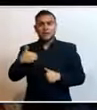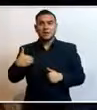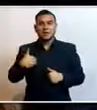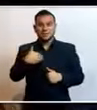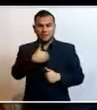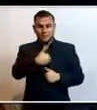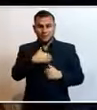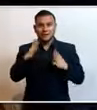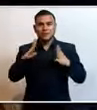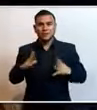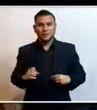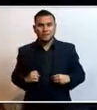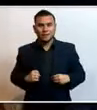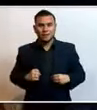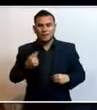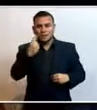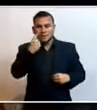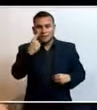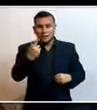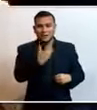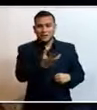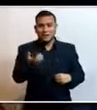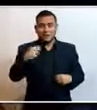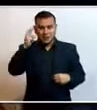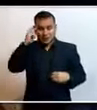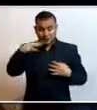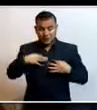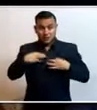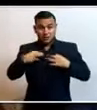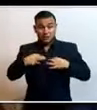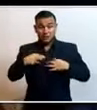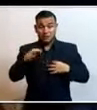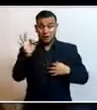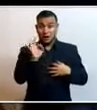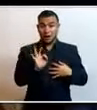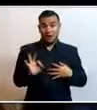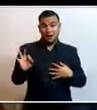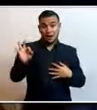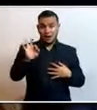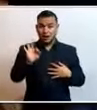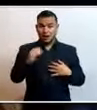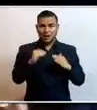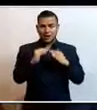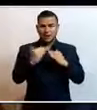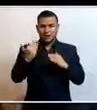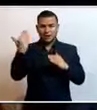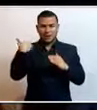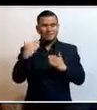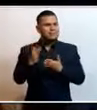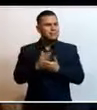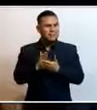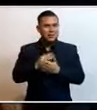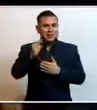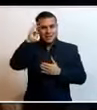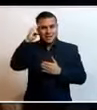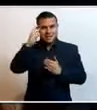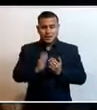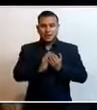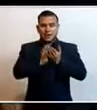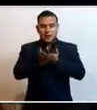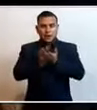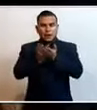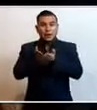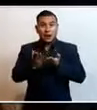Defensa, que no viene vestido de Napoleón Bonaparte. Viene en lancha, cargando a la